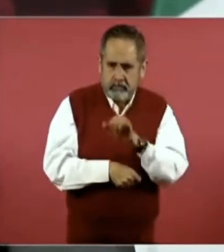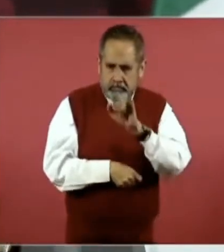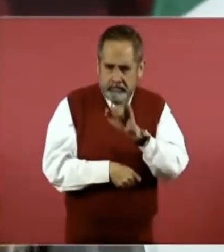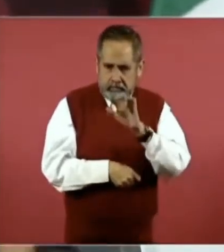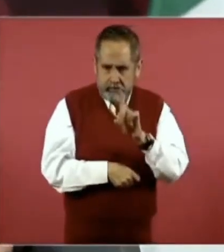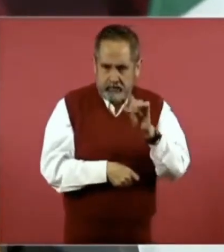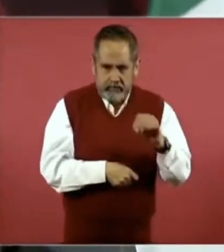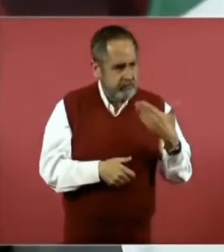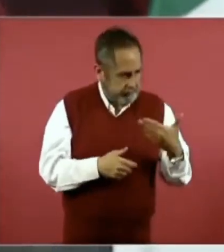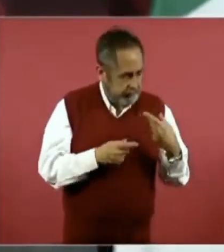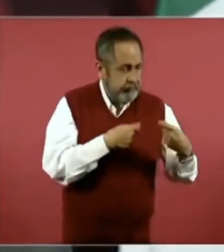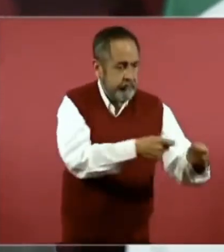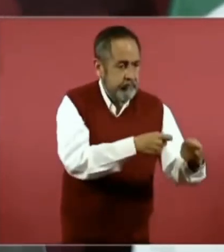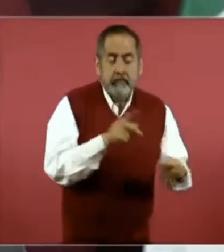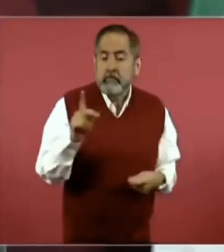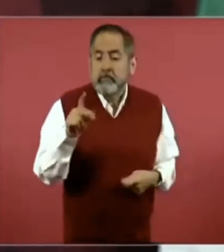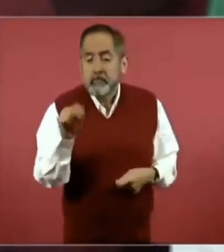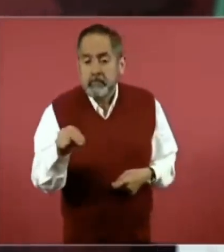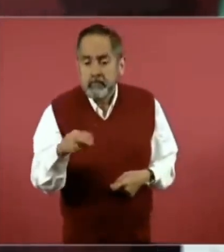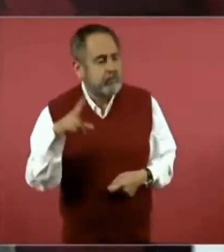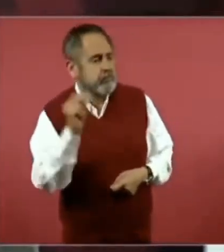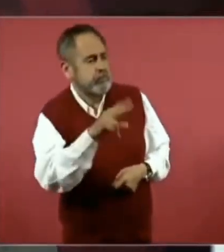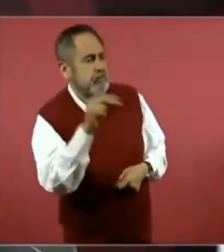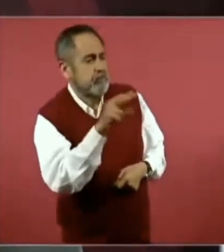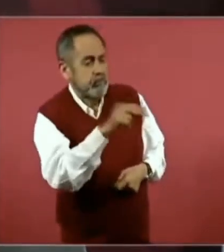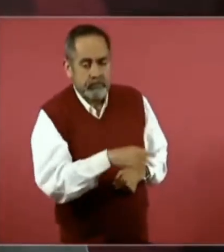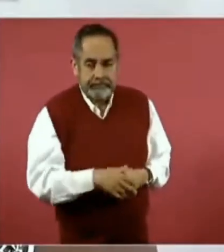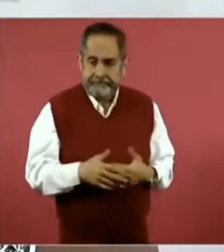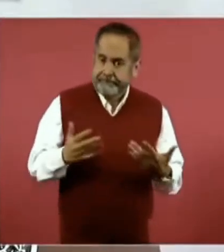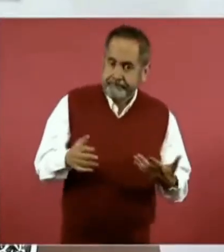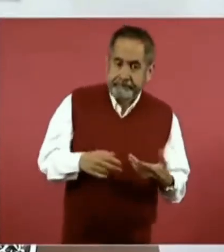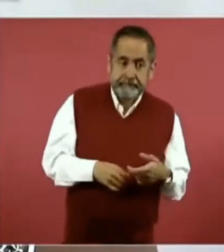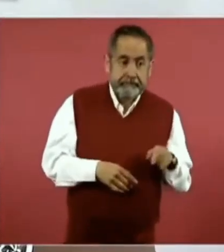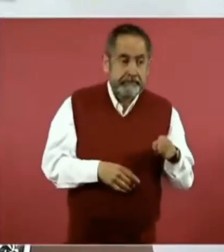surge en contra de la educación pública